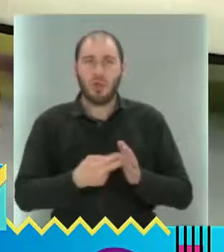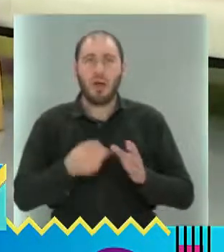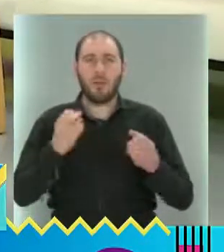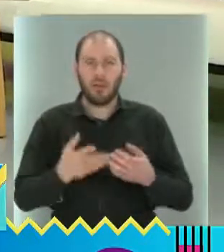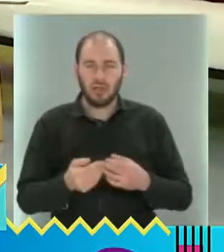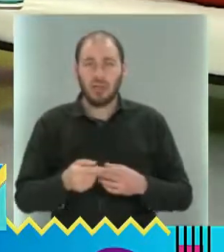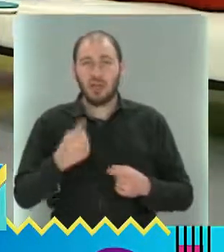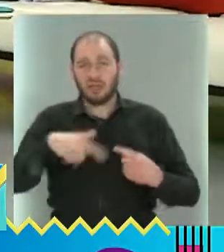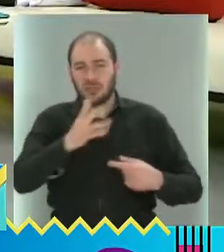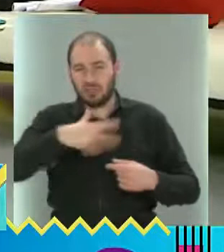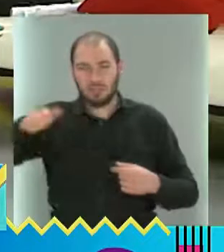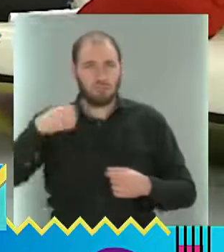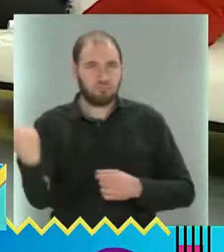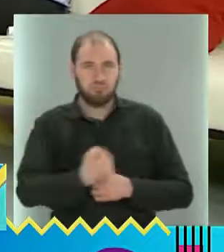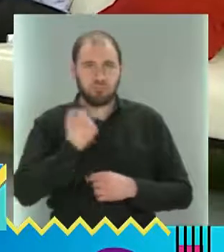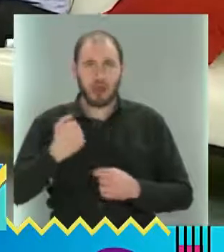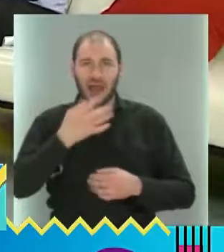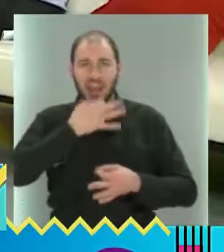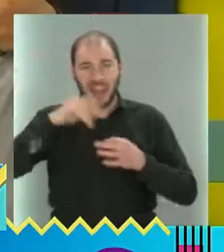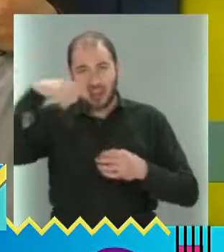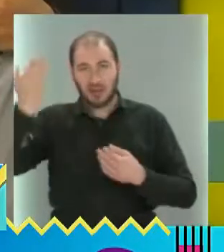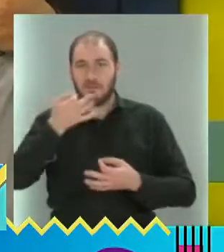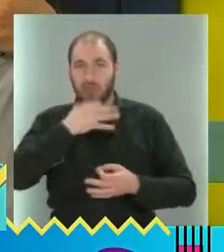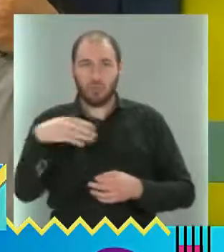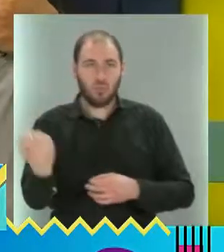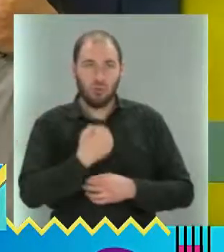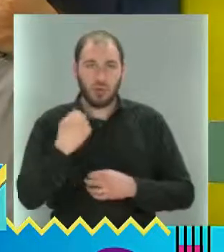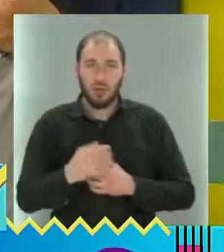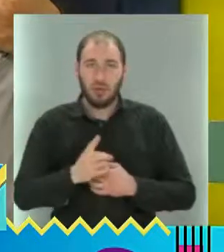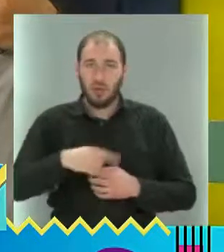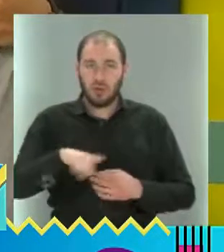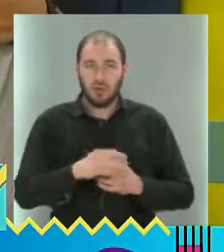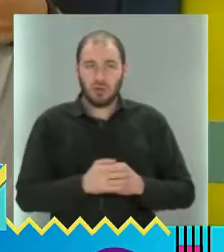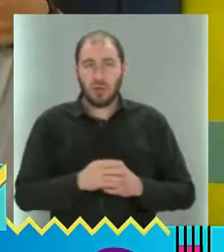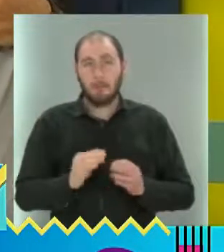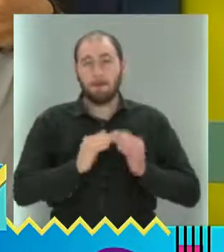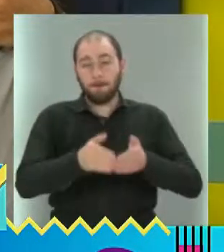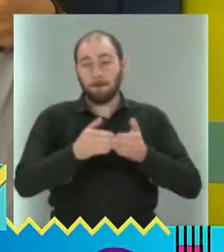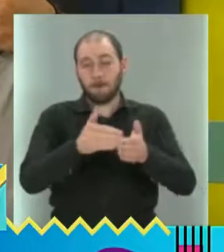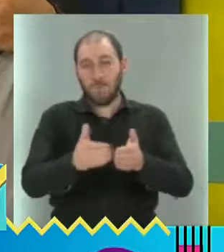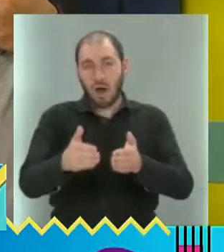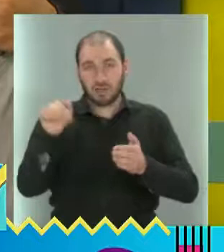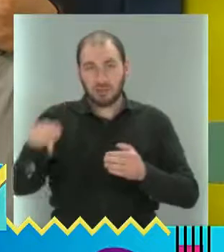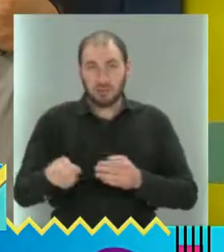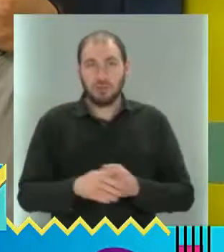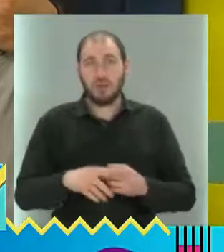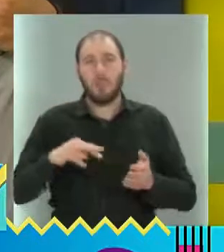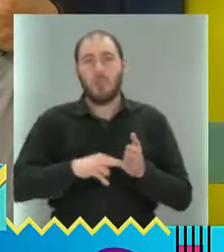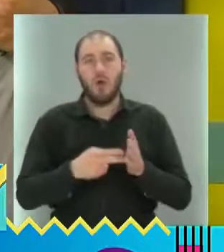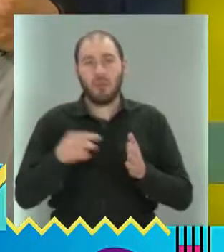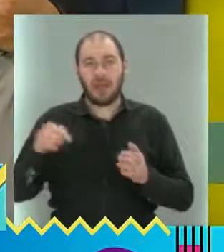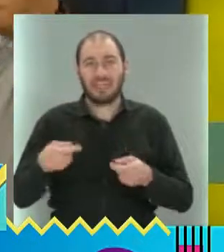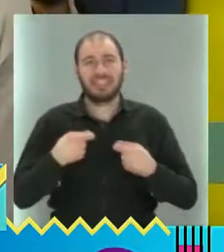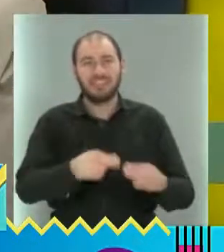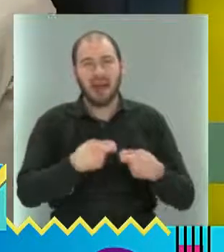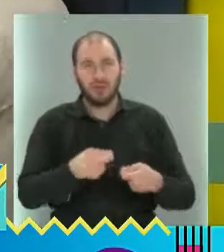una carga de logística bastante grande. Cualquier exportación que tengamos que hacer nosotros, tenemos que llevarla hasta un puerto y evidentemente el impacto que tiene en el